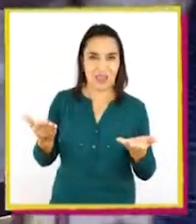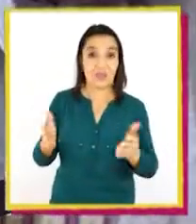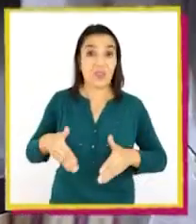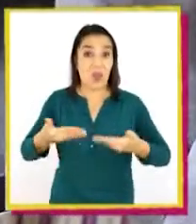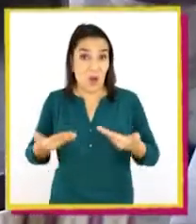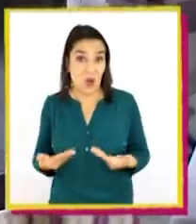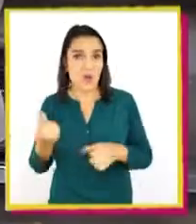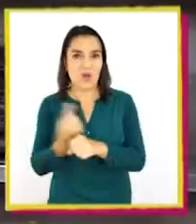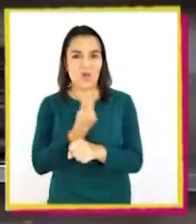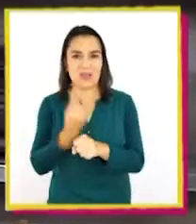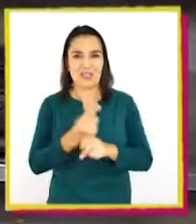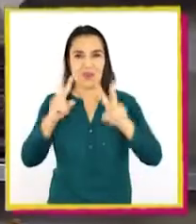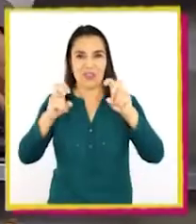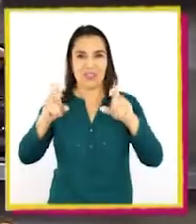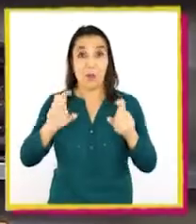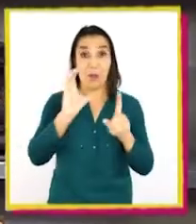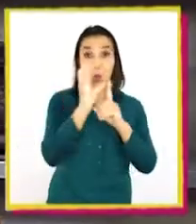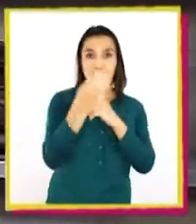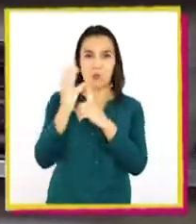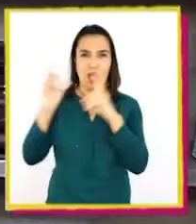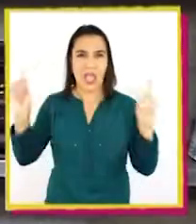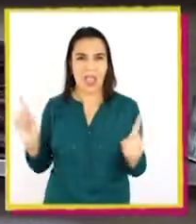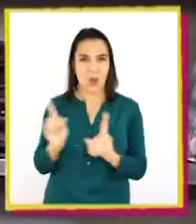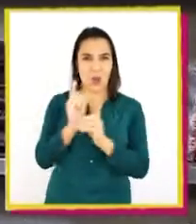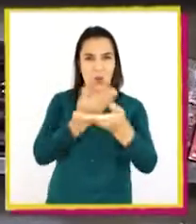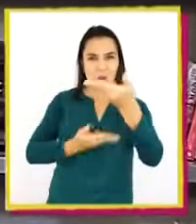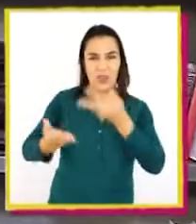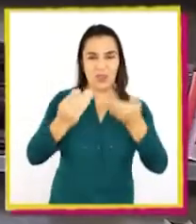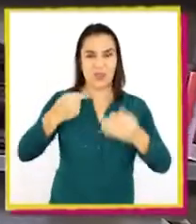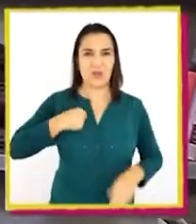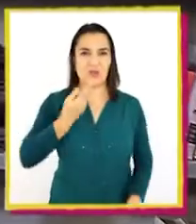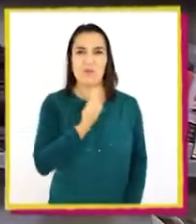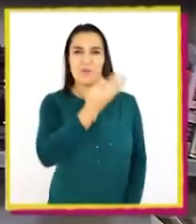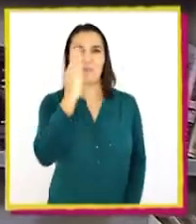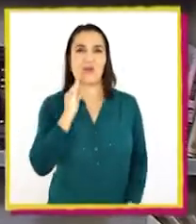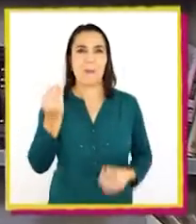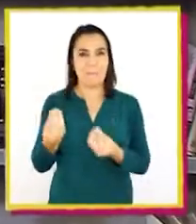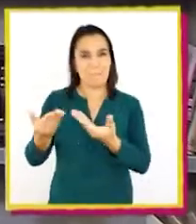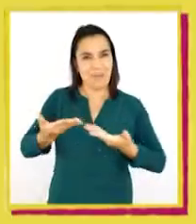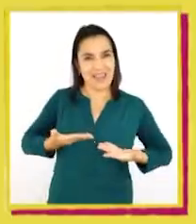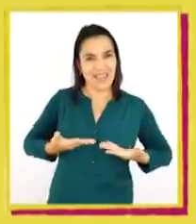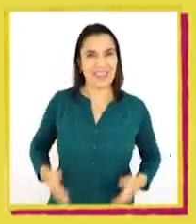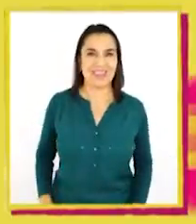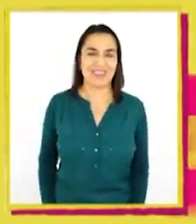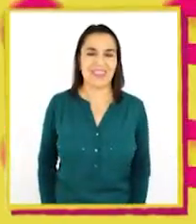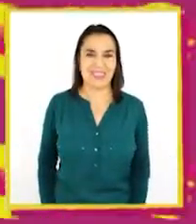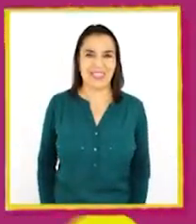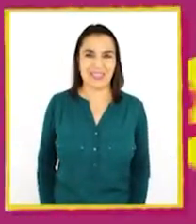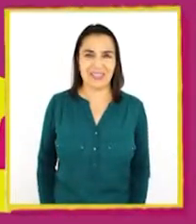Hoy hablaremos sobre el encuentro de dos culturas. Soy Macarena. ¡Bienvenidos!